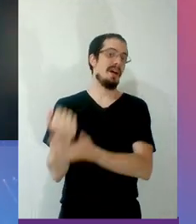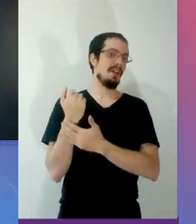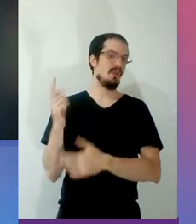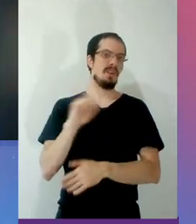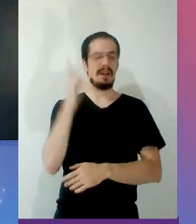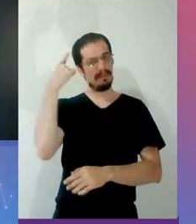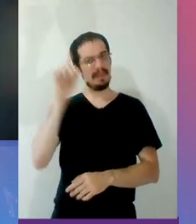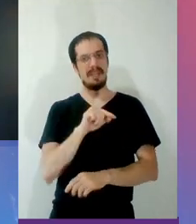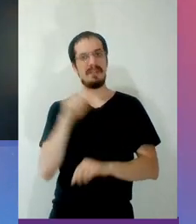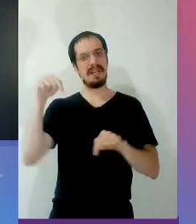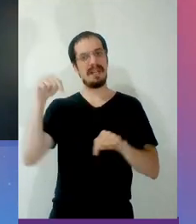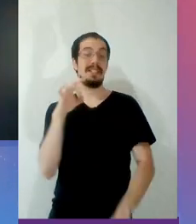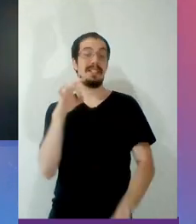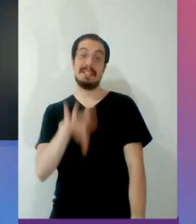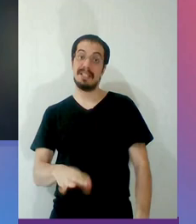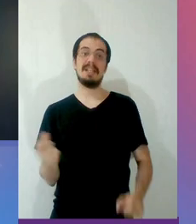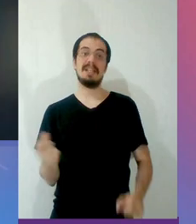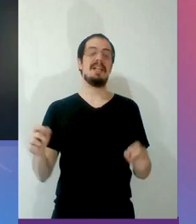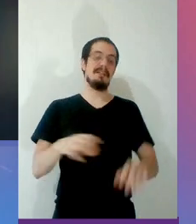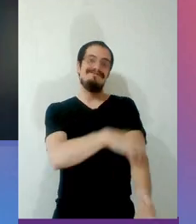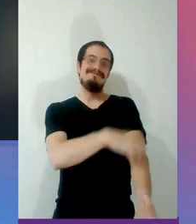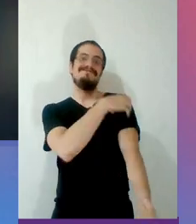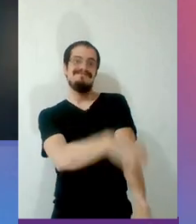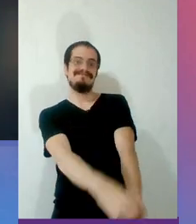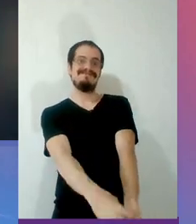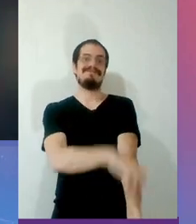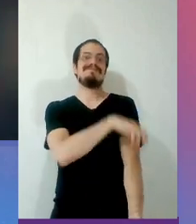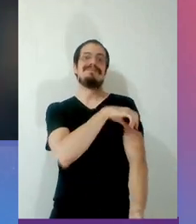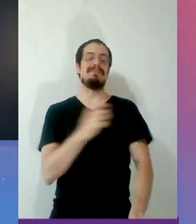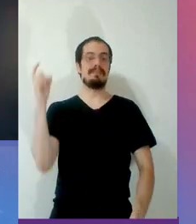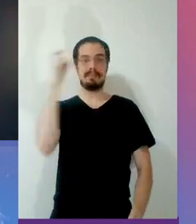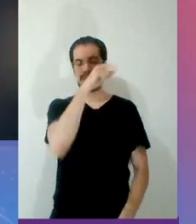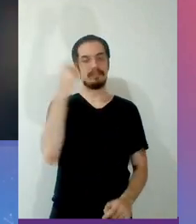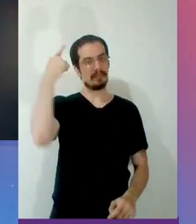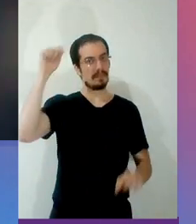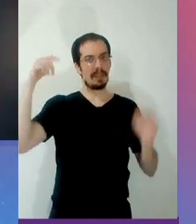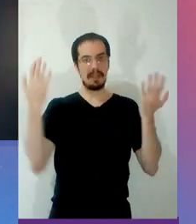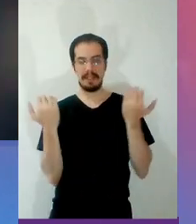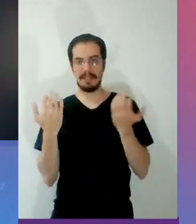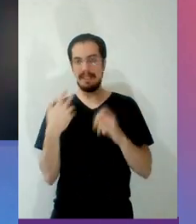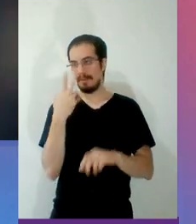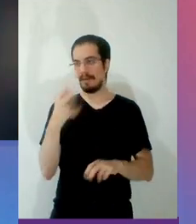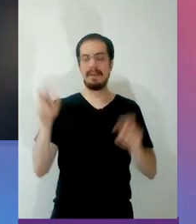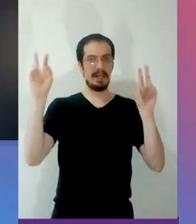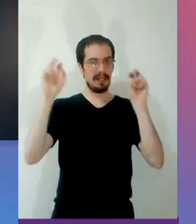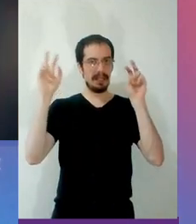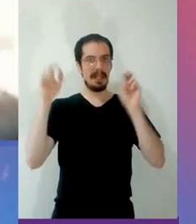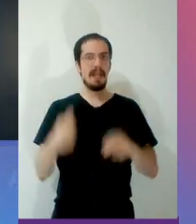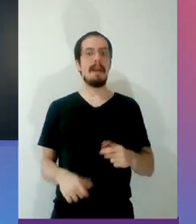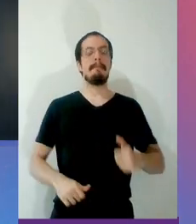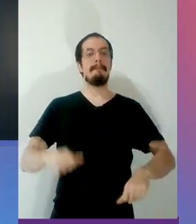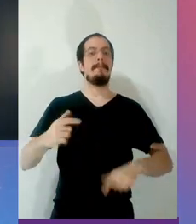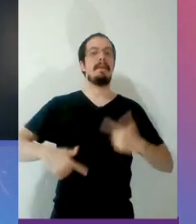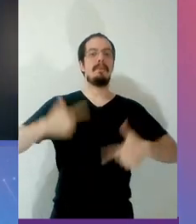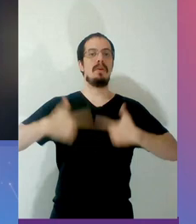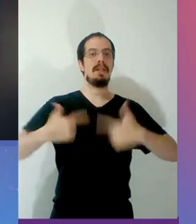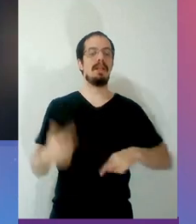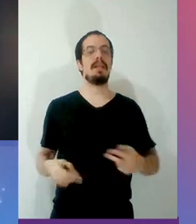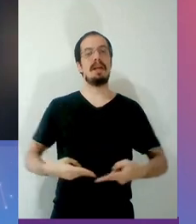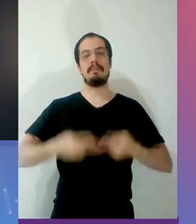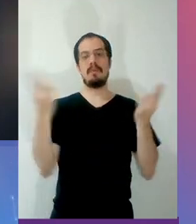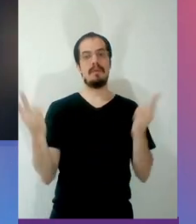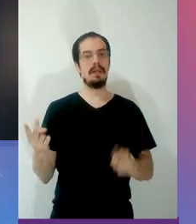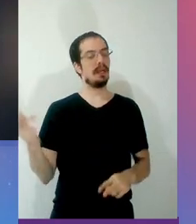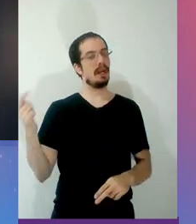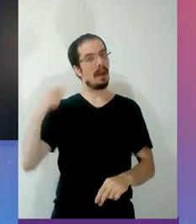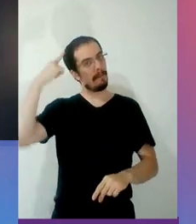fondo, tengo que generar políticas públicas que sean aplicables para todo el país, no solamente para la gente que vive